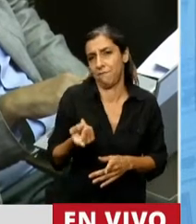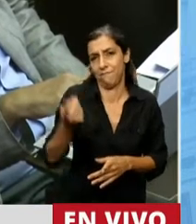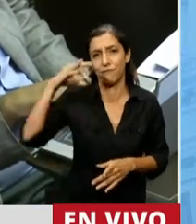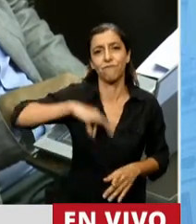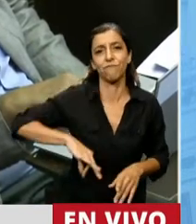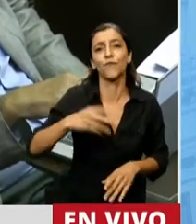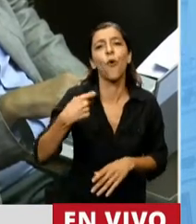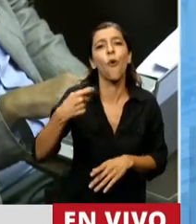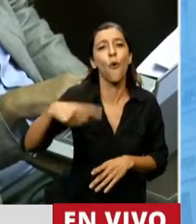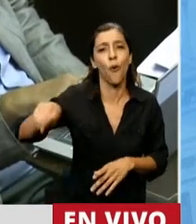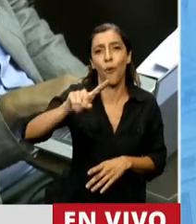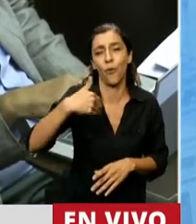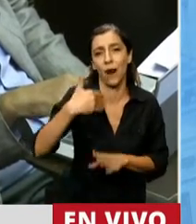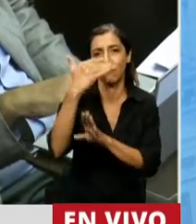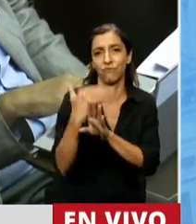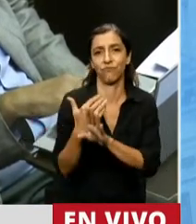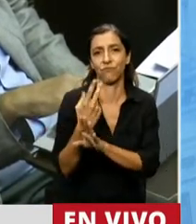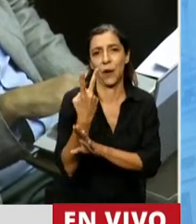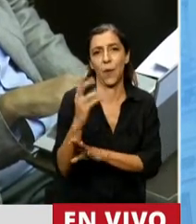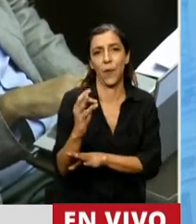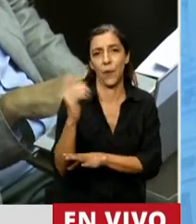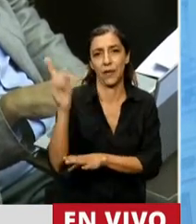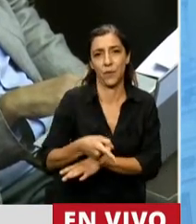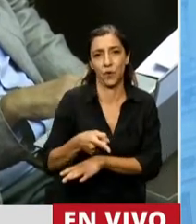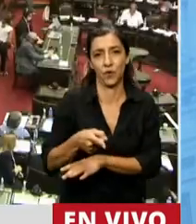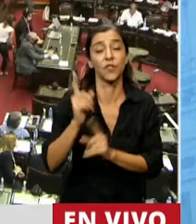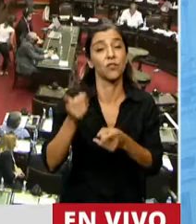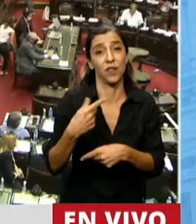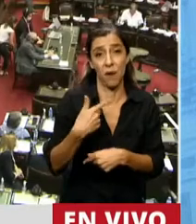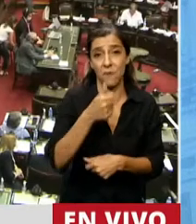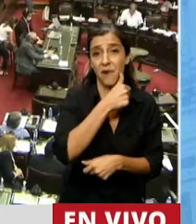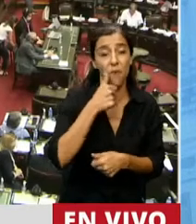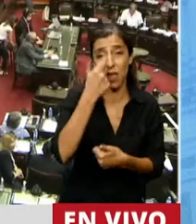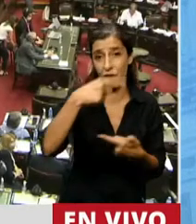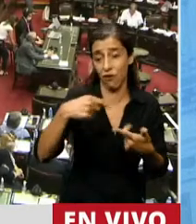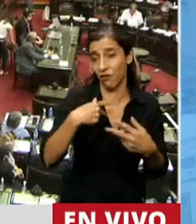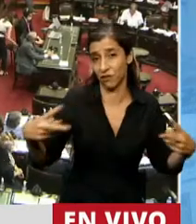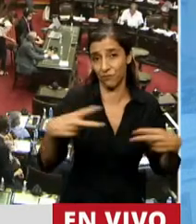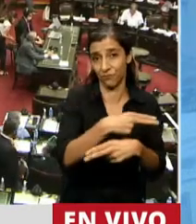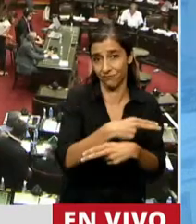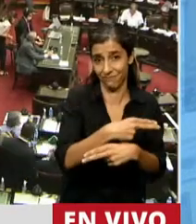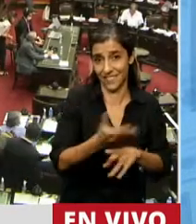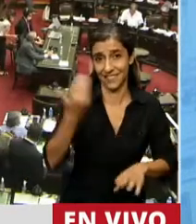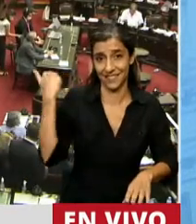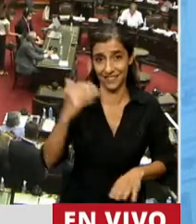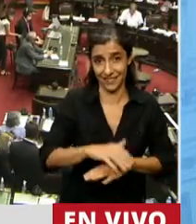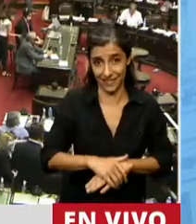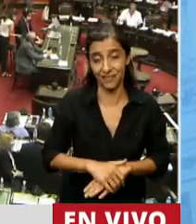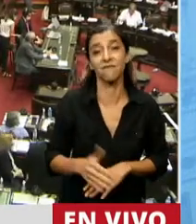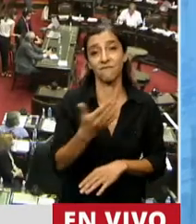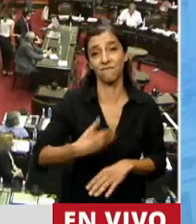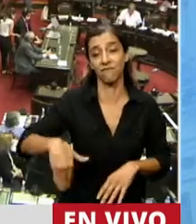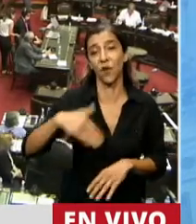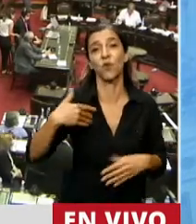20 puntos y además le recortaron los beneficios del PAMI. El macrismo le robó a nuestros